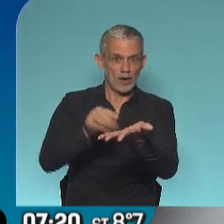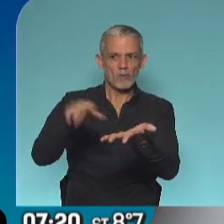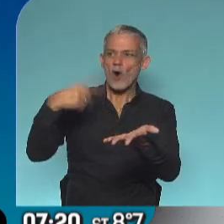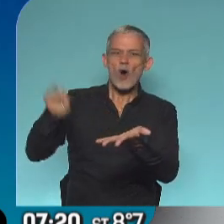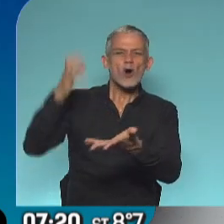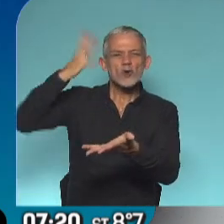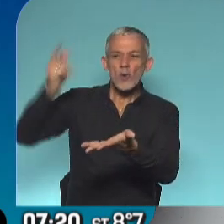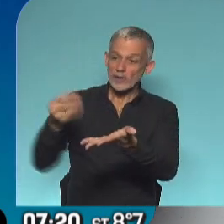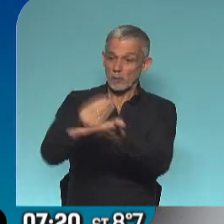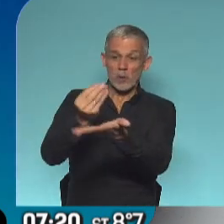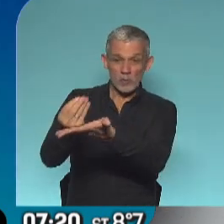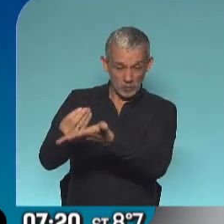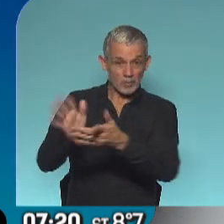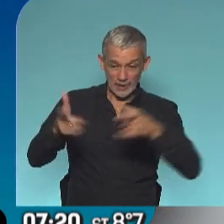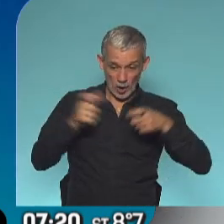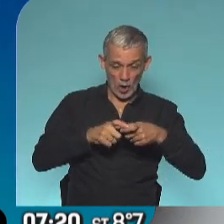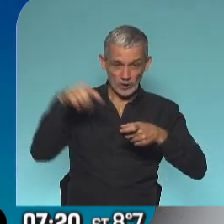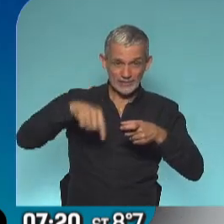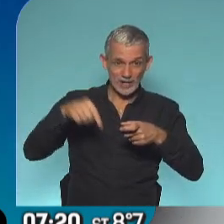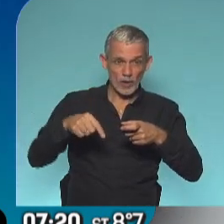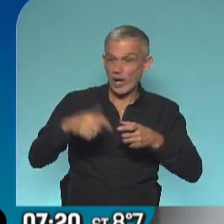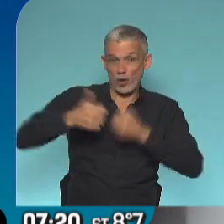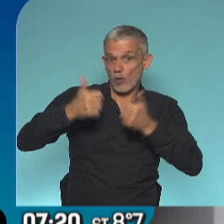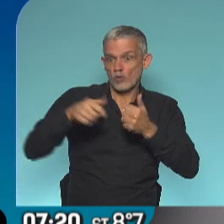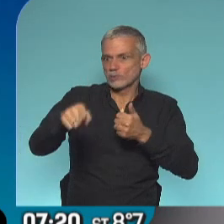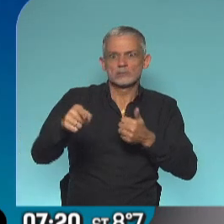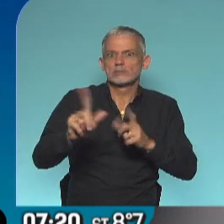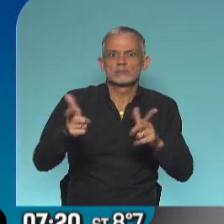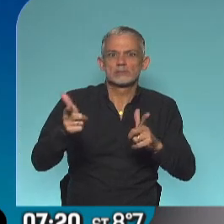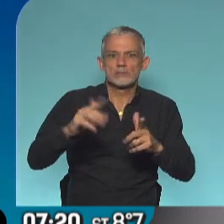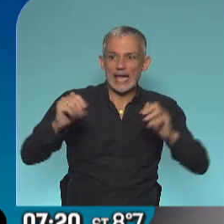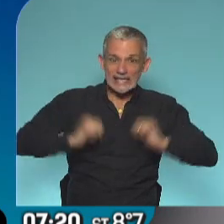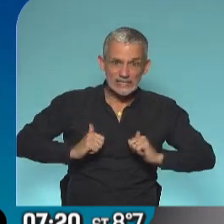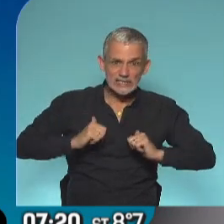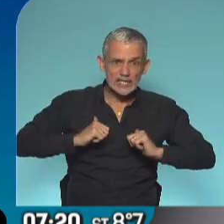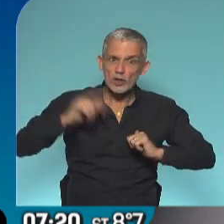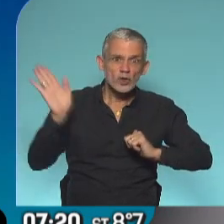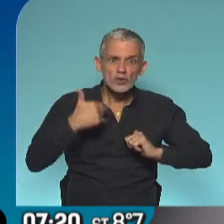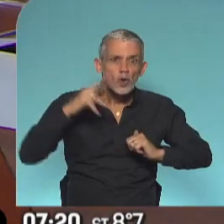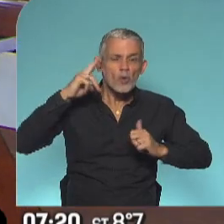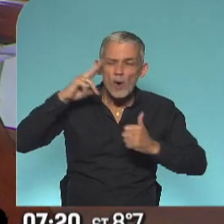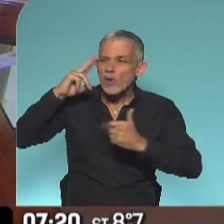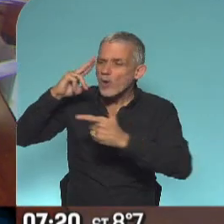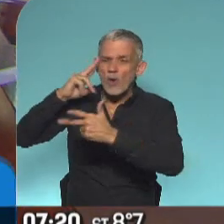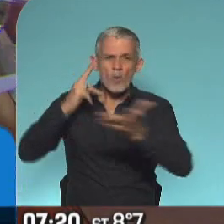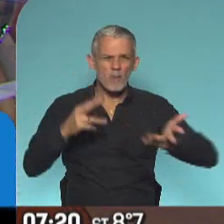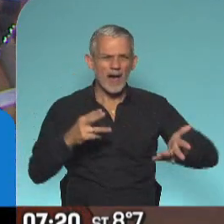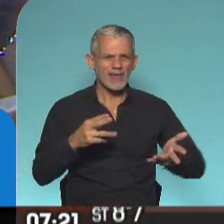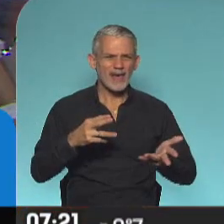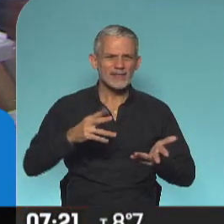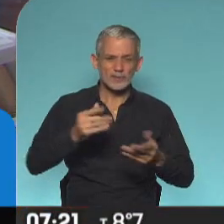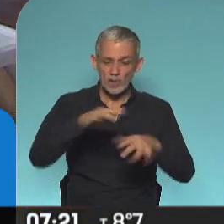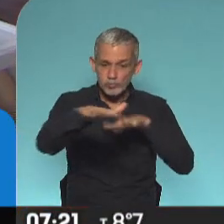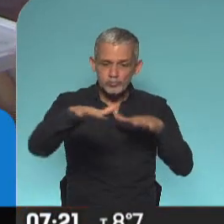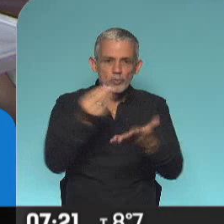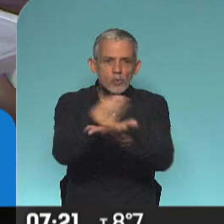jueces subrogantes, pero el Consejo de la Magistratura abrió concursos. Claro, no es sillas desocupadas, el que fuese a Sevilla perdió su silla y se aplica